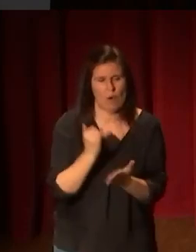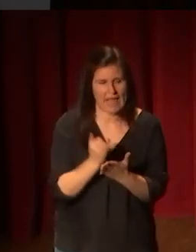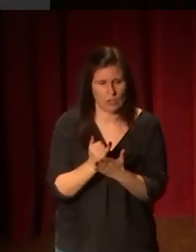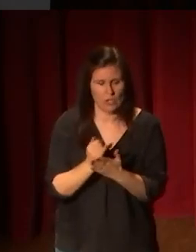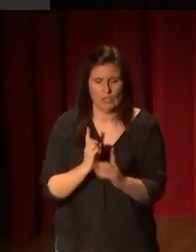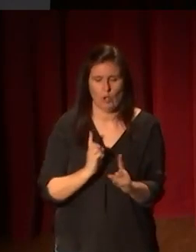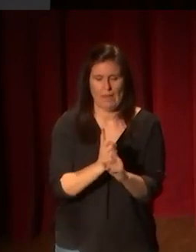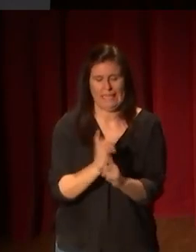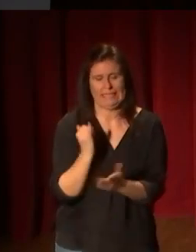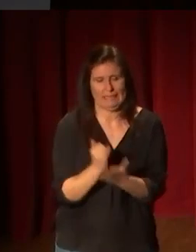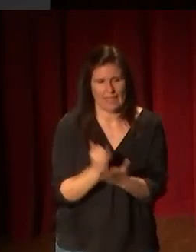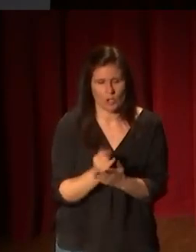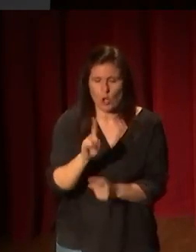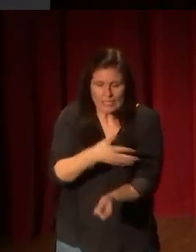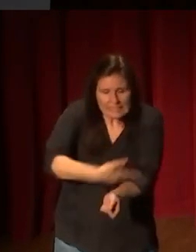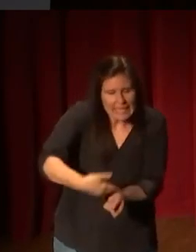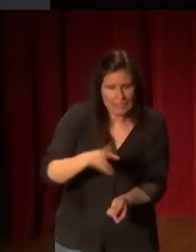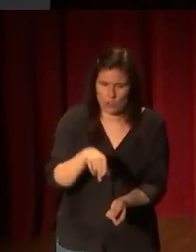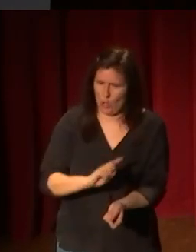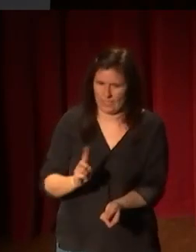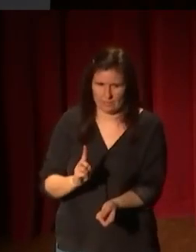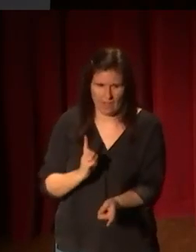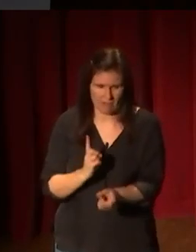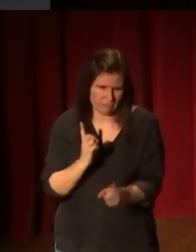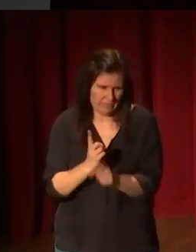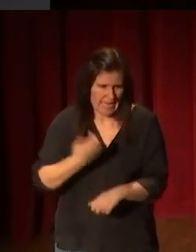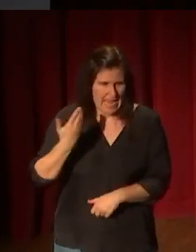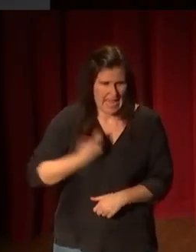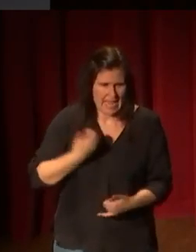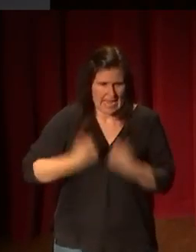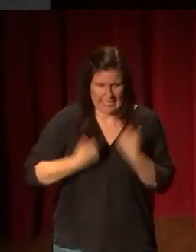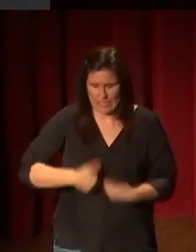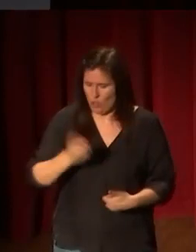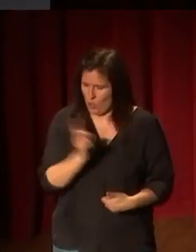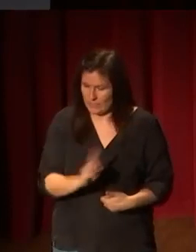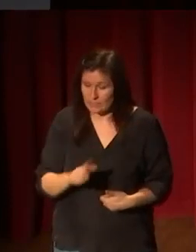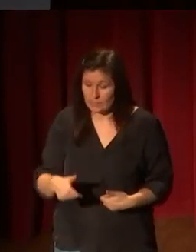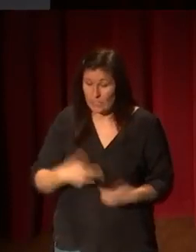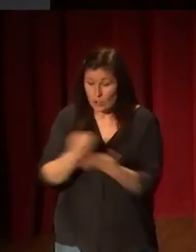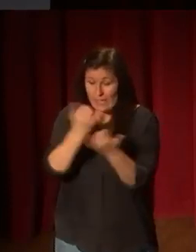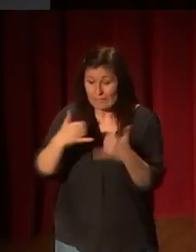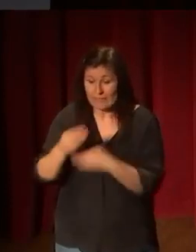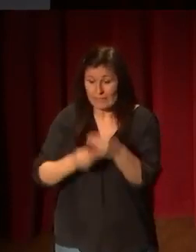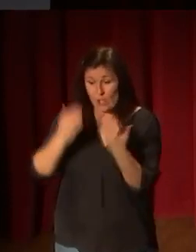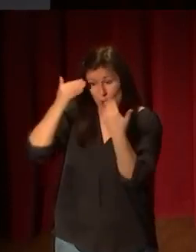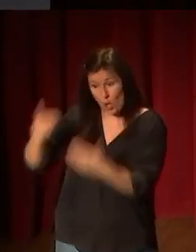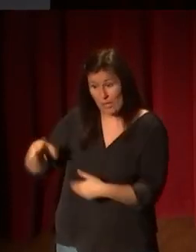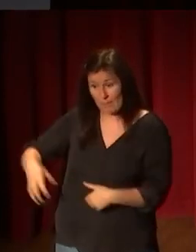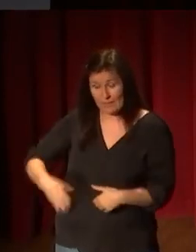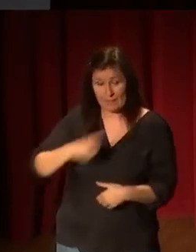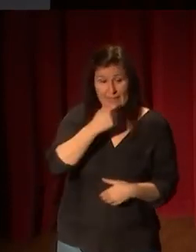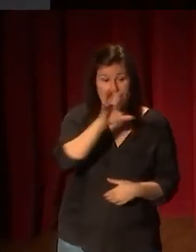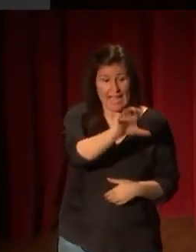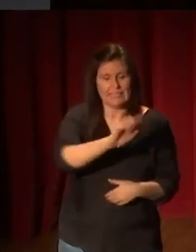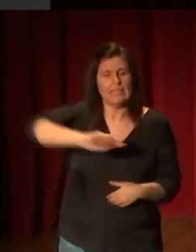simulado y no sangriento entre todas las fiestas que se hicieron en honor del príncipe de gales la más